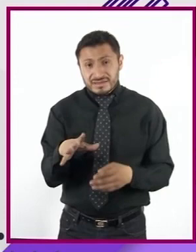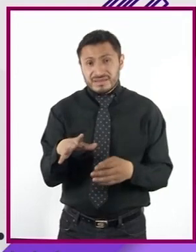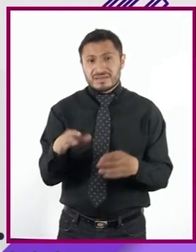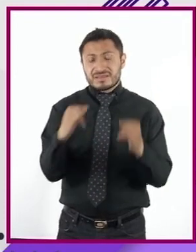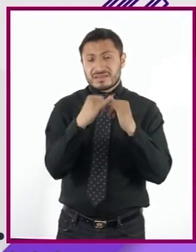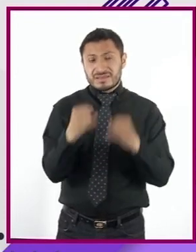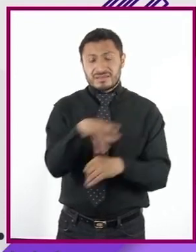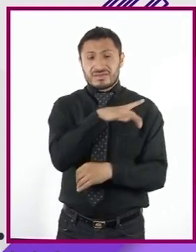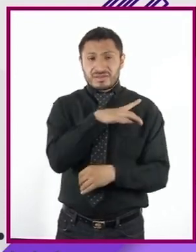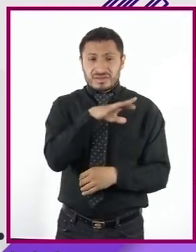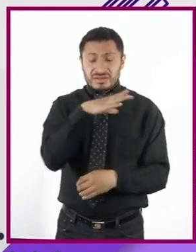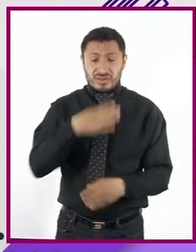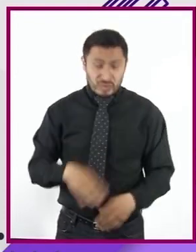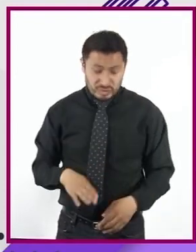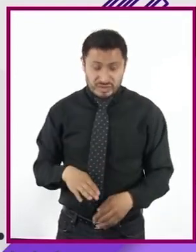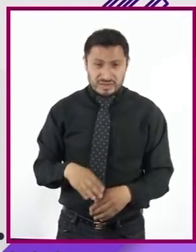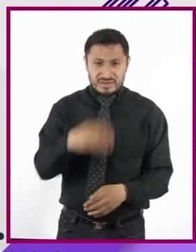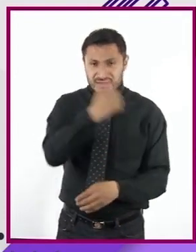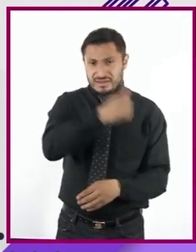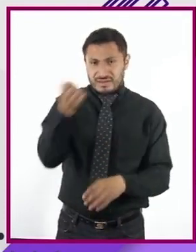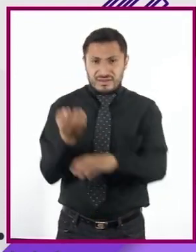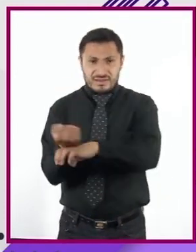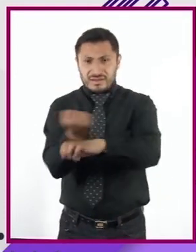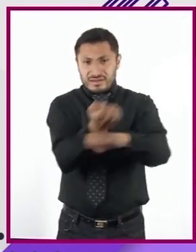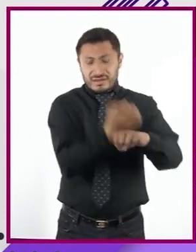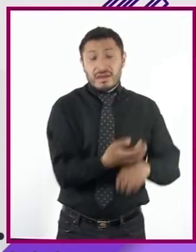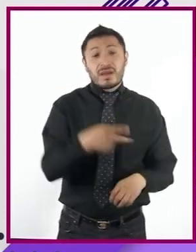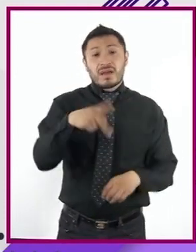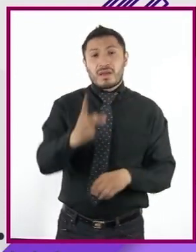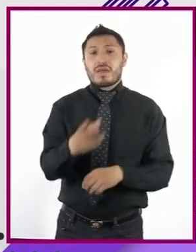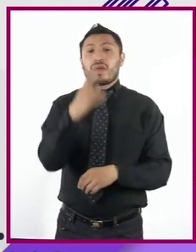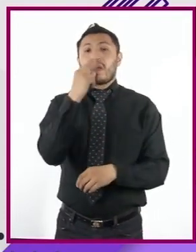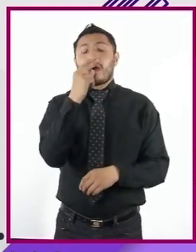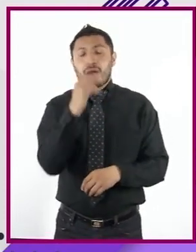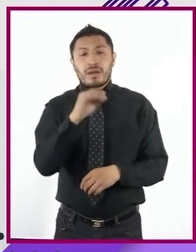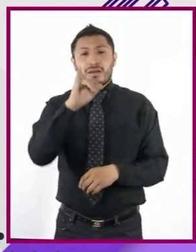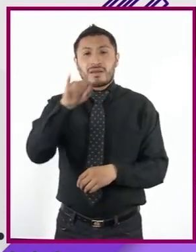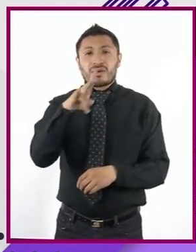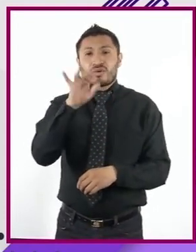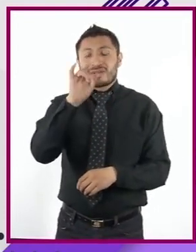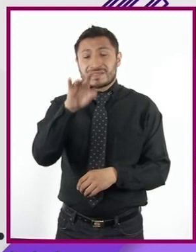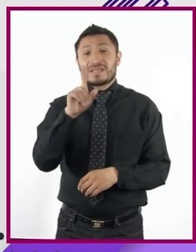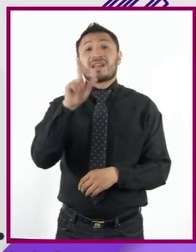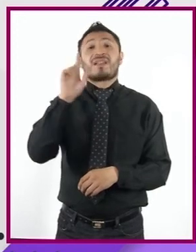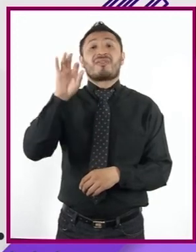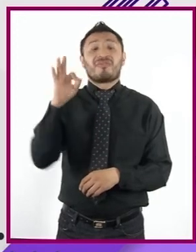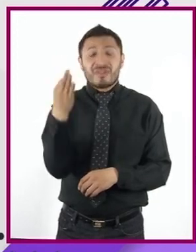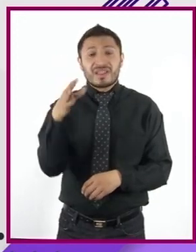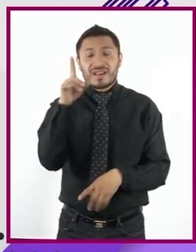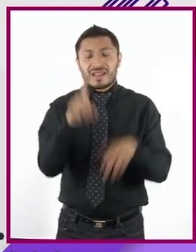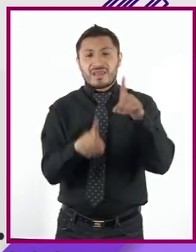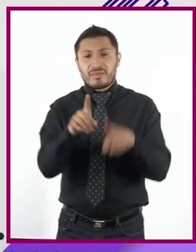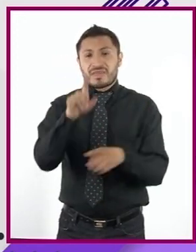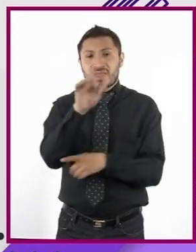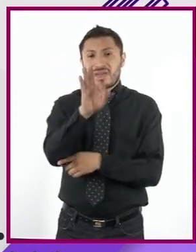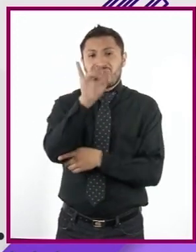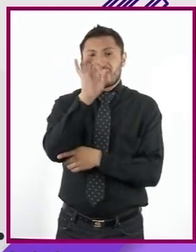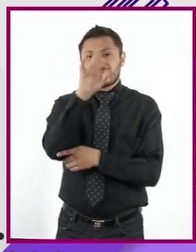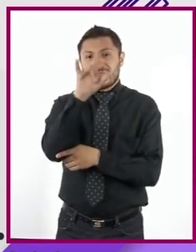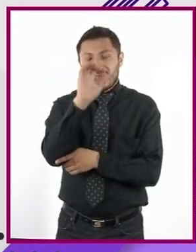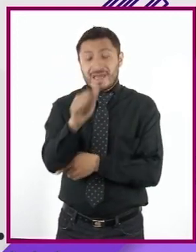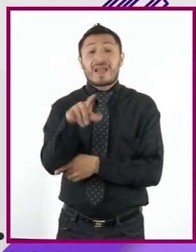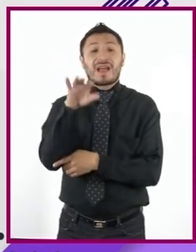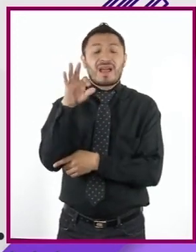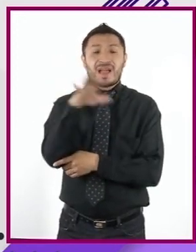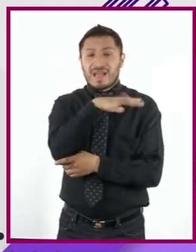de cada estado, mientras que la Policía Judicial Federal dependerá de la Fiscalía General de